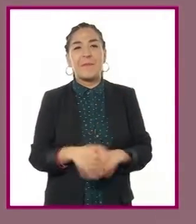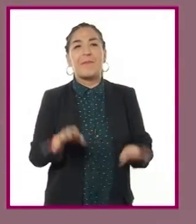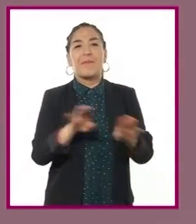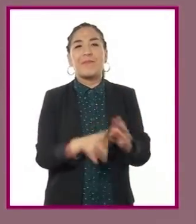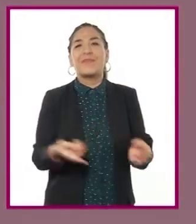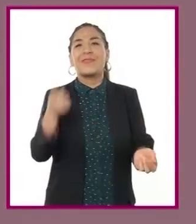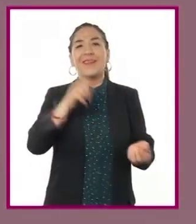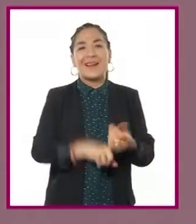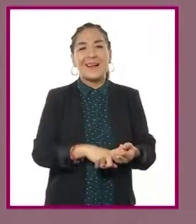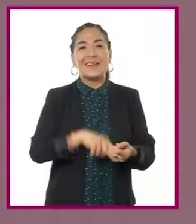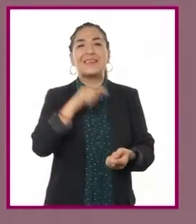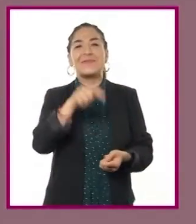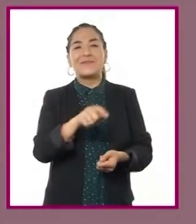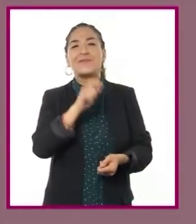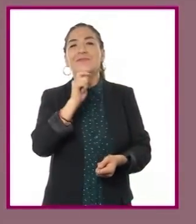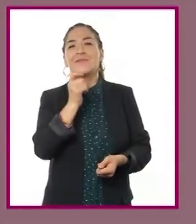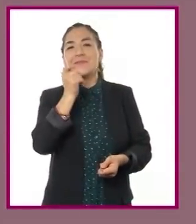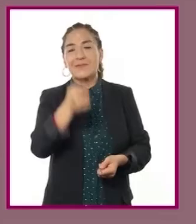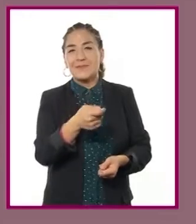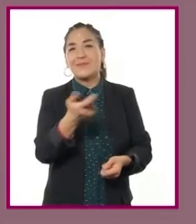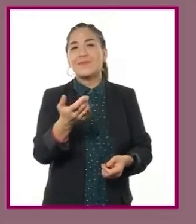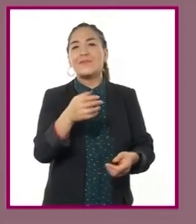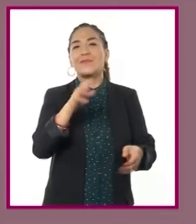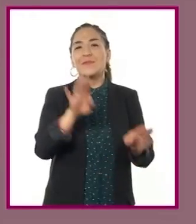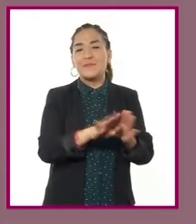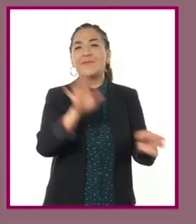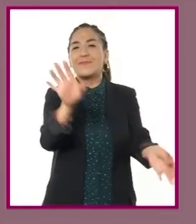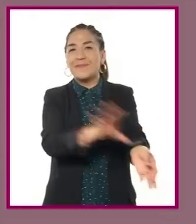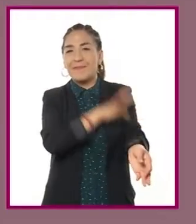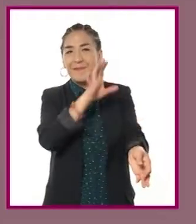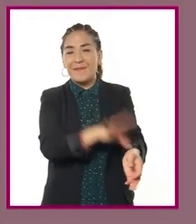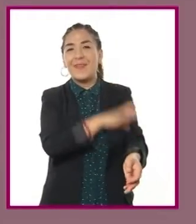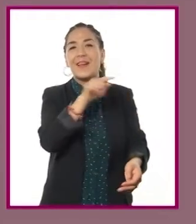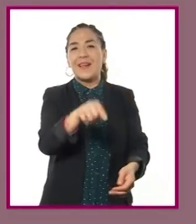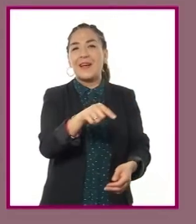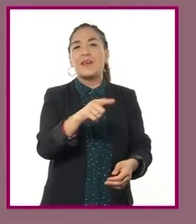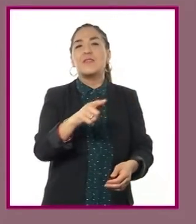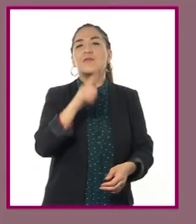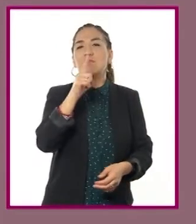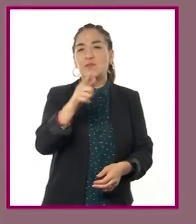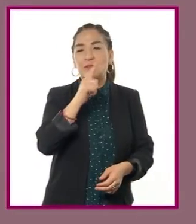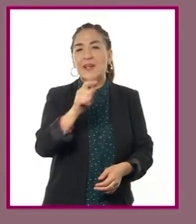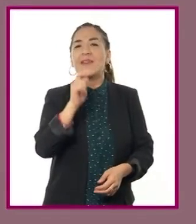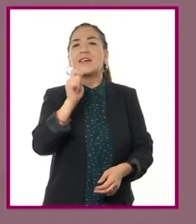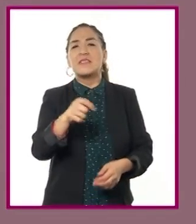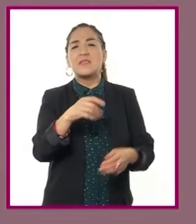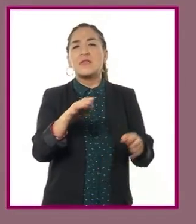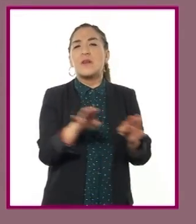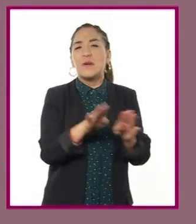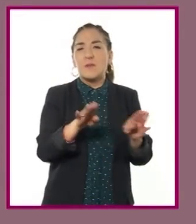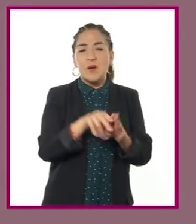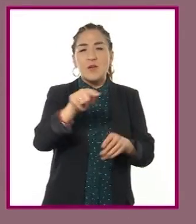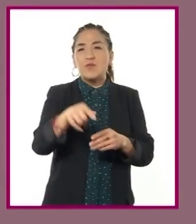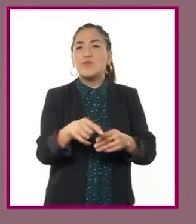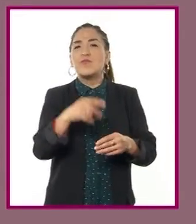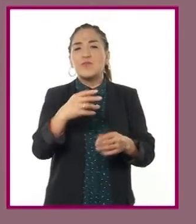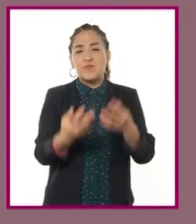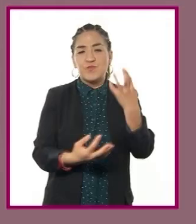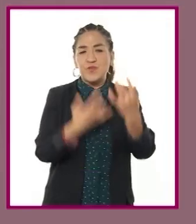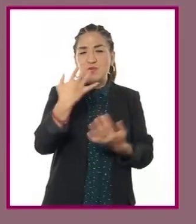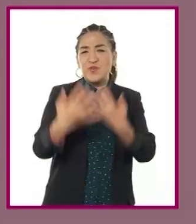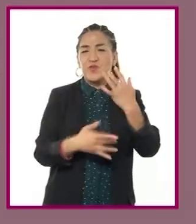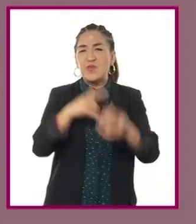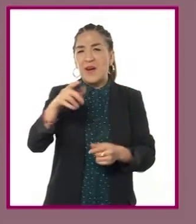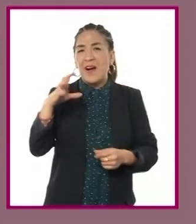segunda explosión hizo volar por los aires la losa del reactor y las paredes de hormigón de la sala, lanzando fragmentos de grafito y combustible nuclear fuera de la